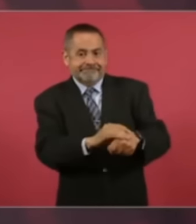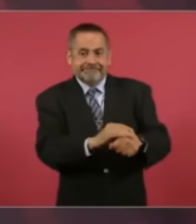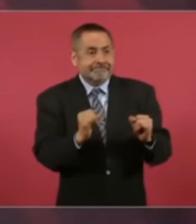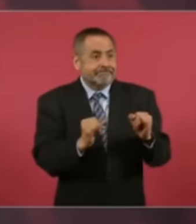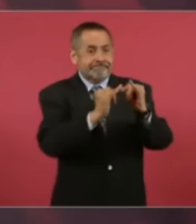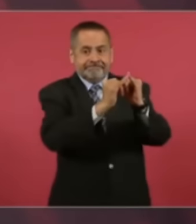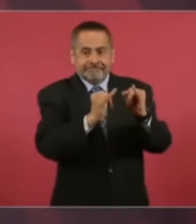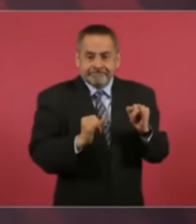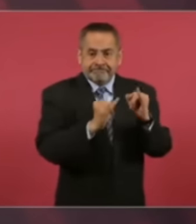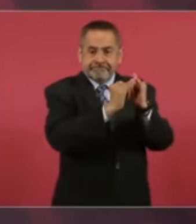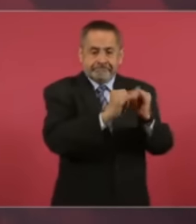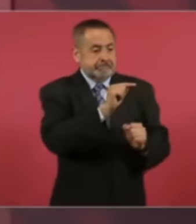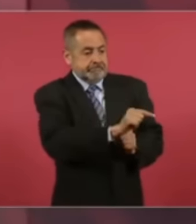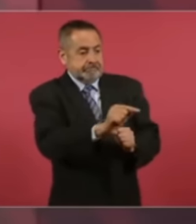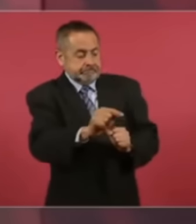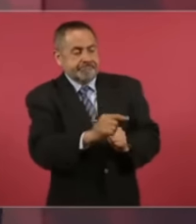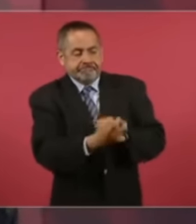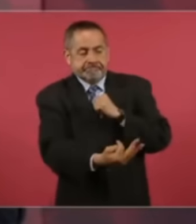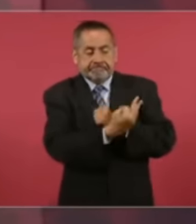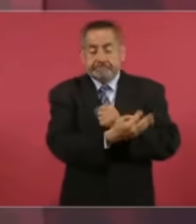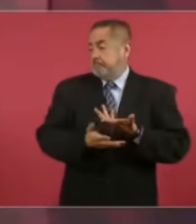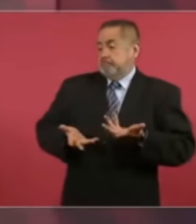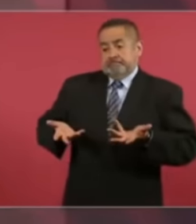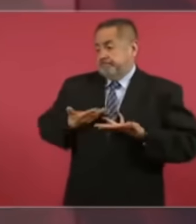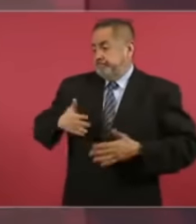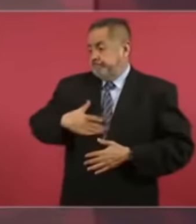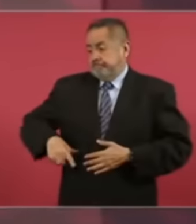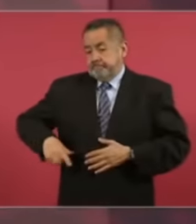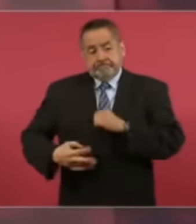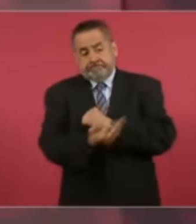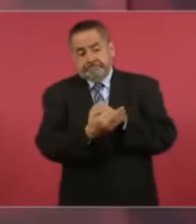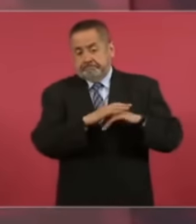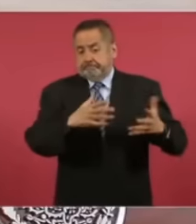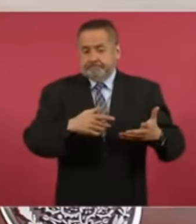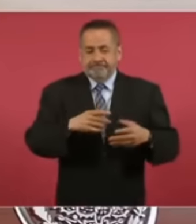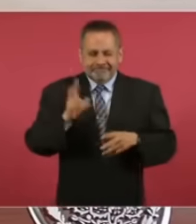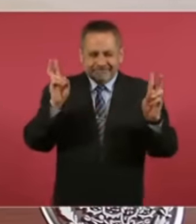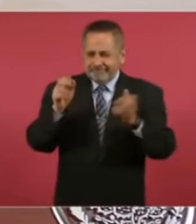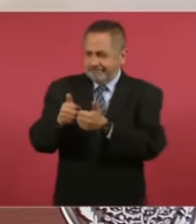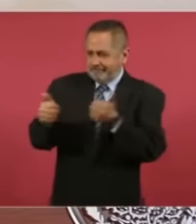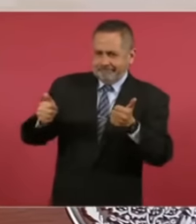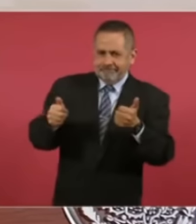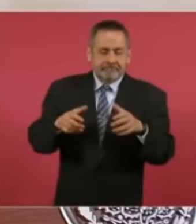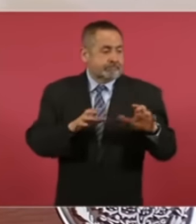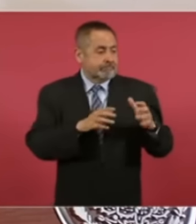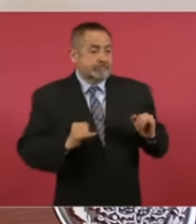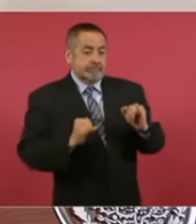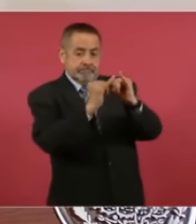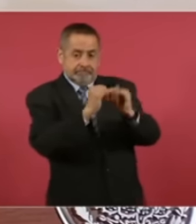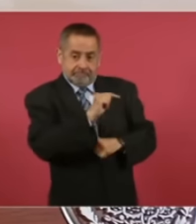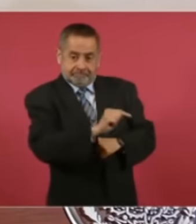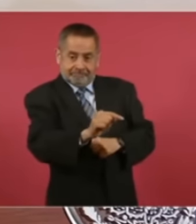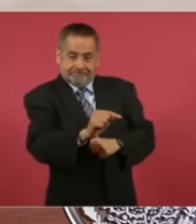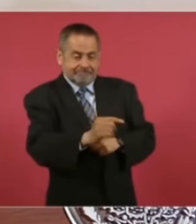Y por eso constituyeron todos estos organismos supuestamente autónomos, en